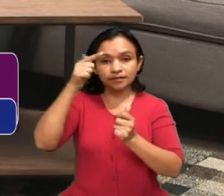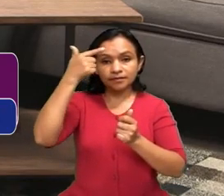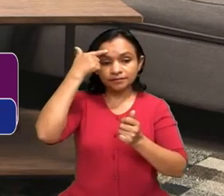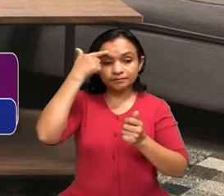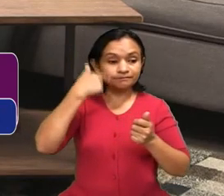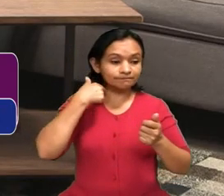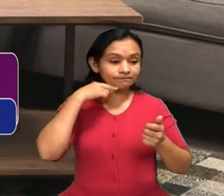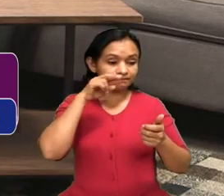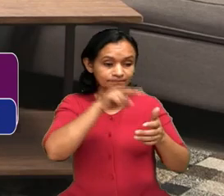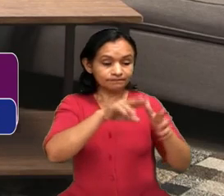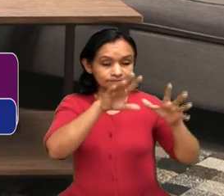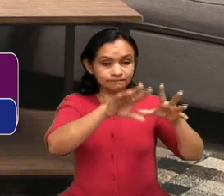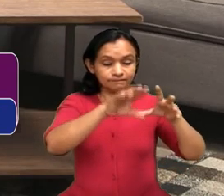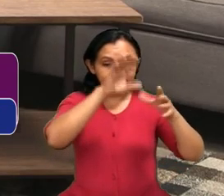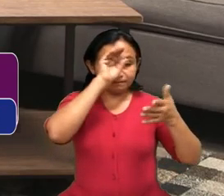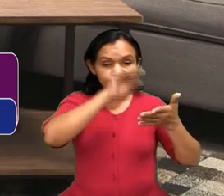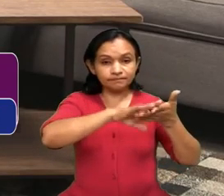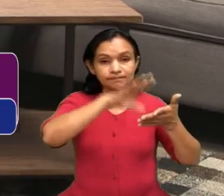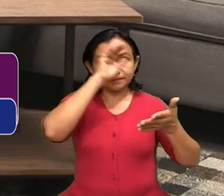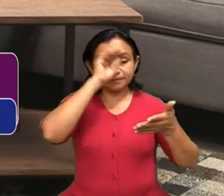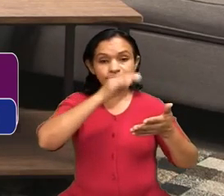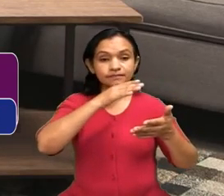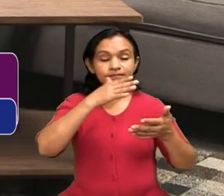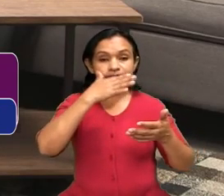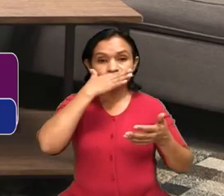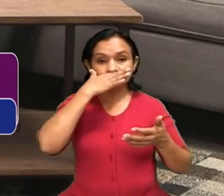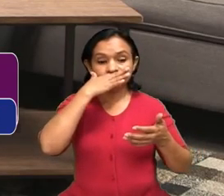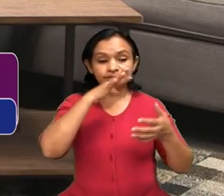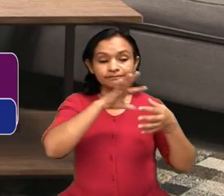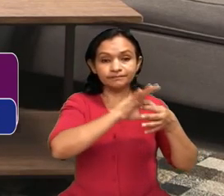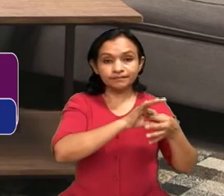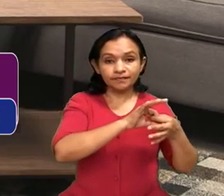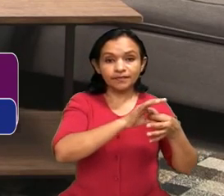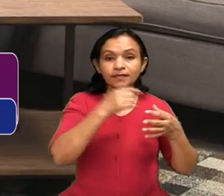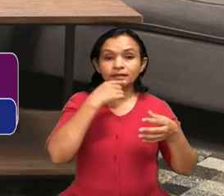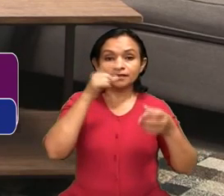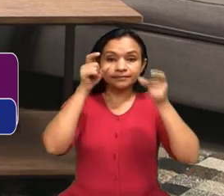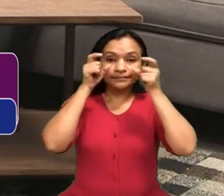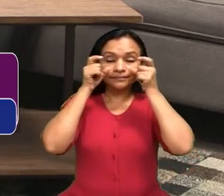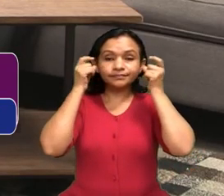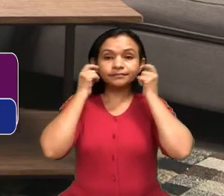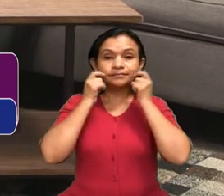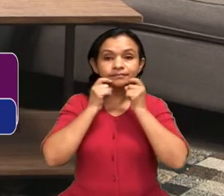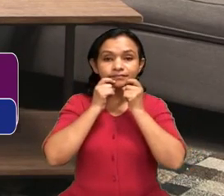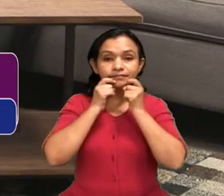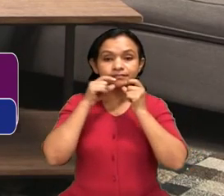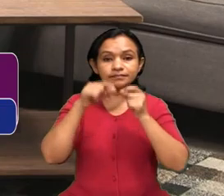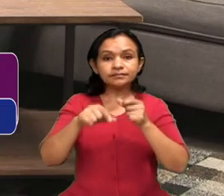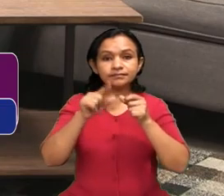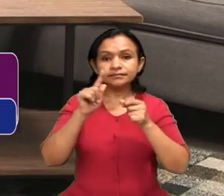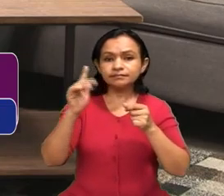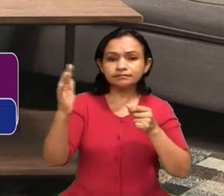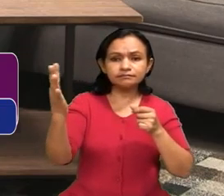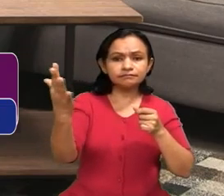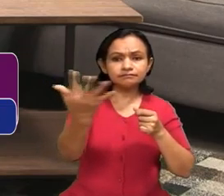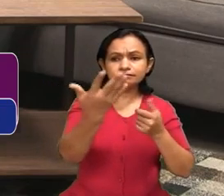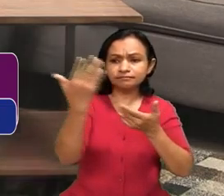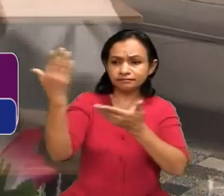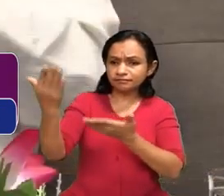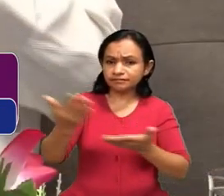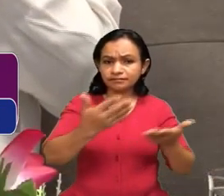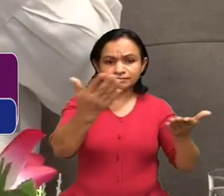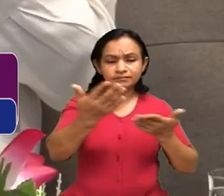nutriendo con el frente, en el Frente Sandinista. Y como decía Carlos, este es un frente donde entran todos los que